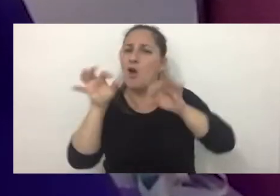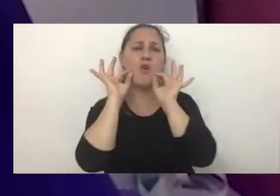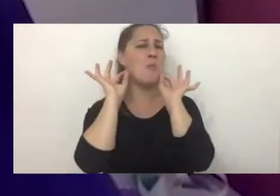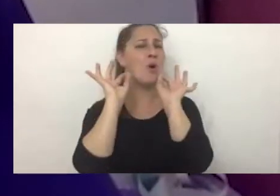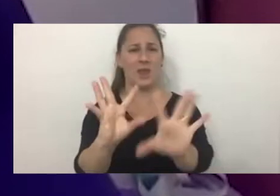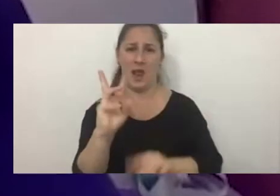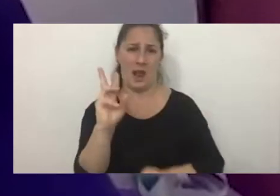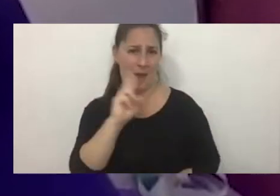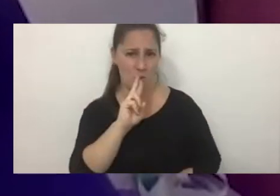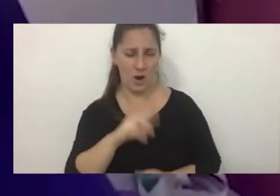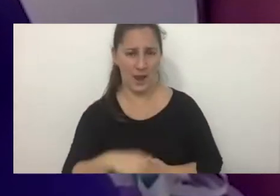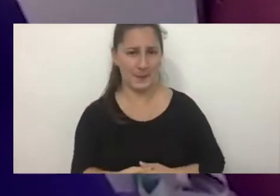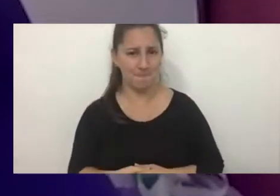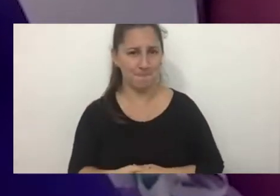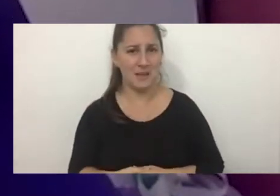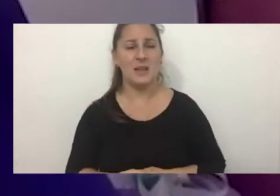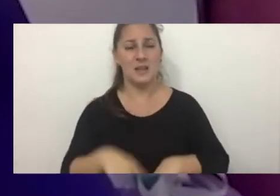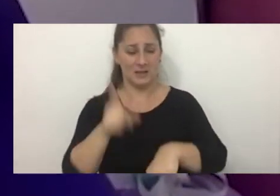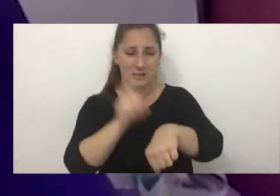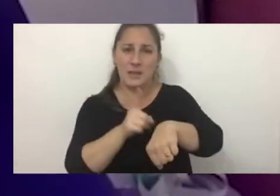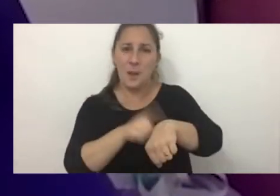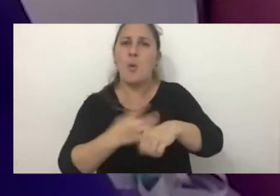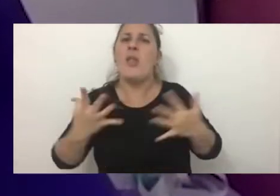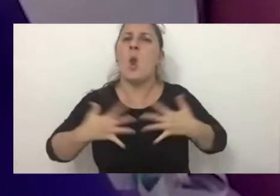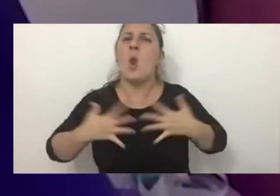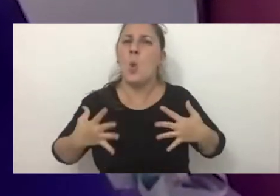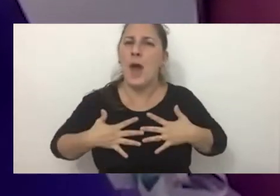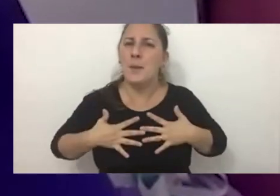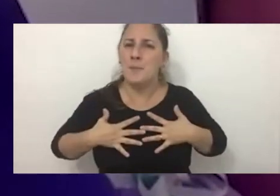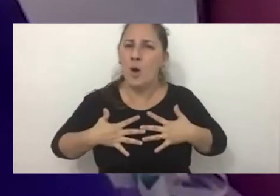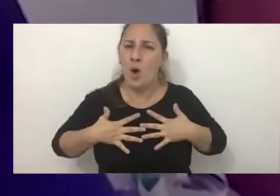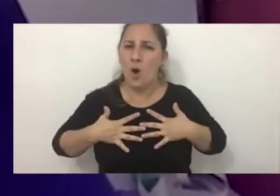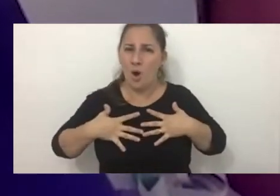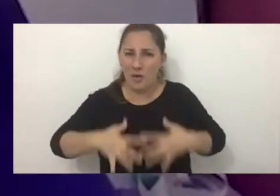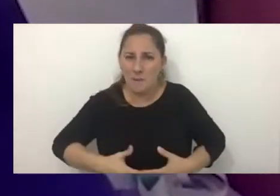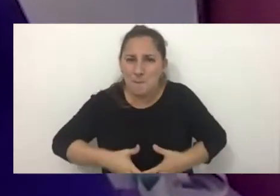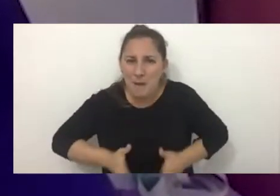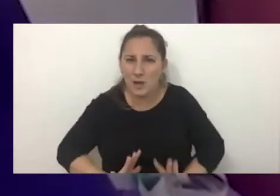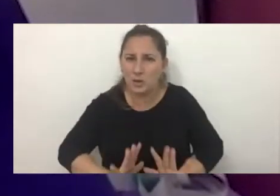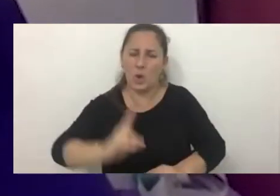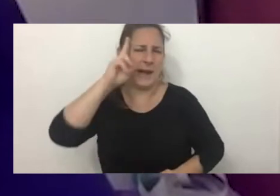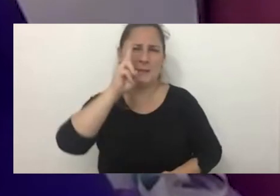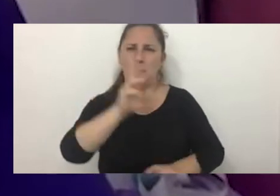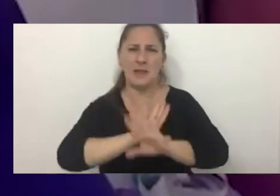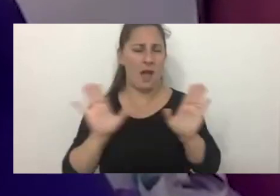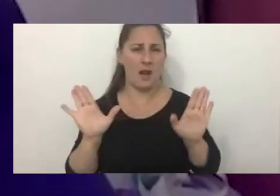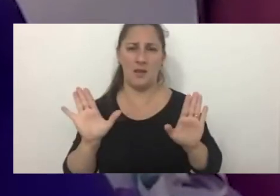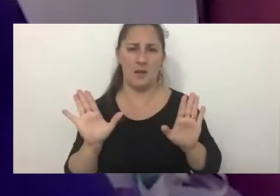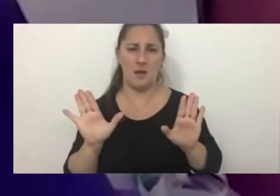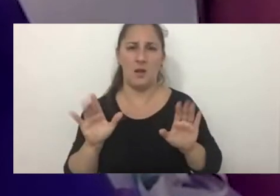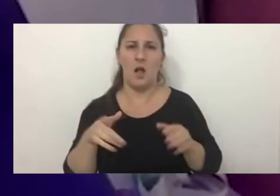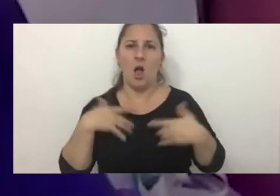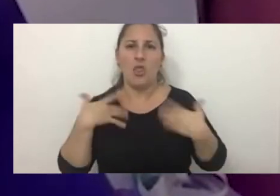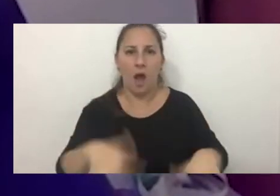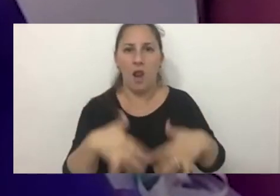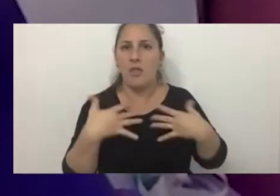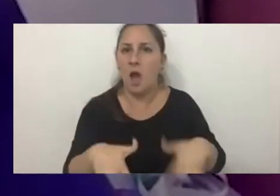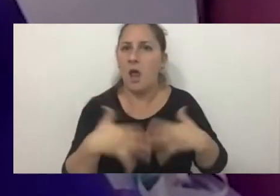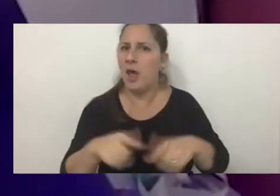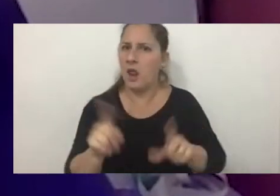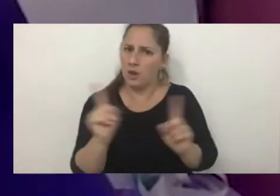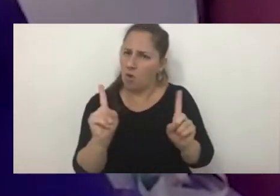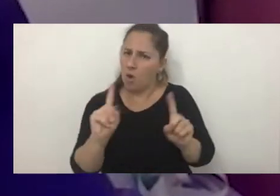hablando en esta situación de pandemia de protocolos, ¿no? Como si fuéramos, he escuchado una vez como bombas a